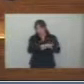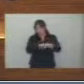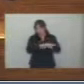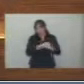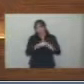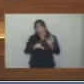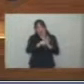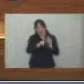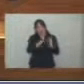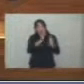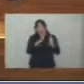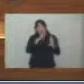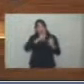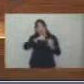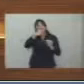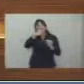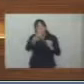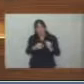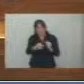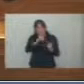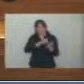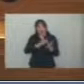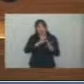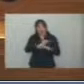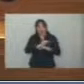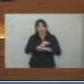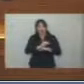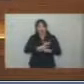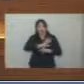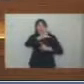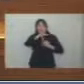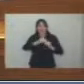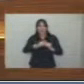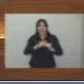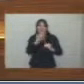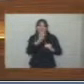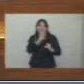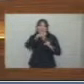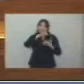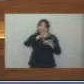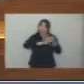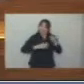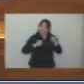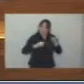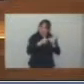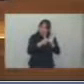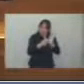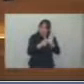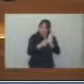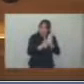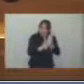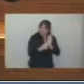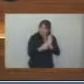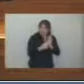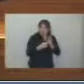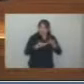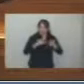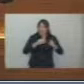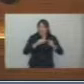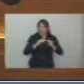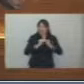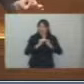de aplicar la financiación, si está en alguno de los supuestos que exige la ley de estabilidad presupuestaria, pida la